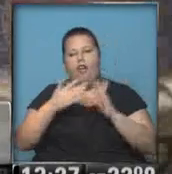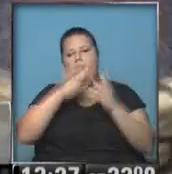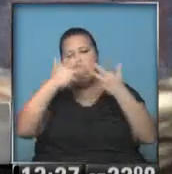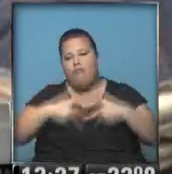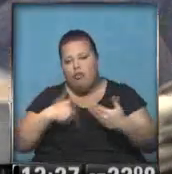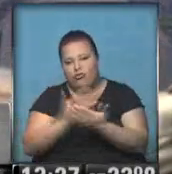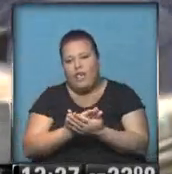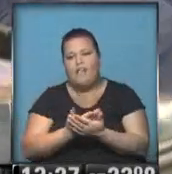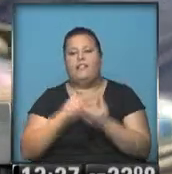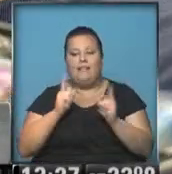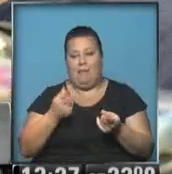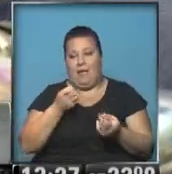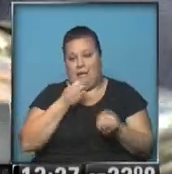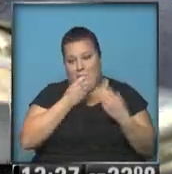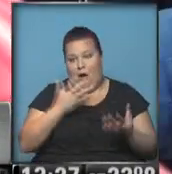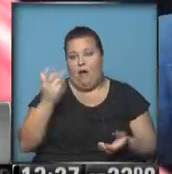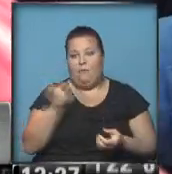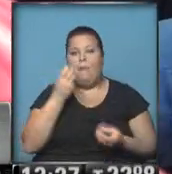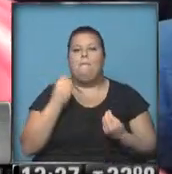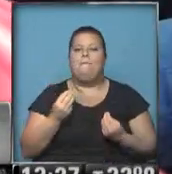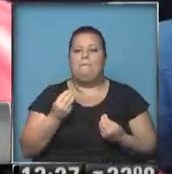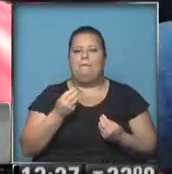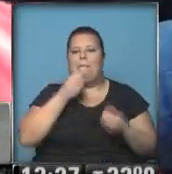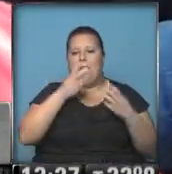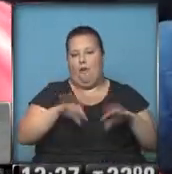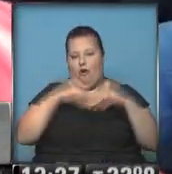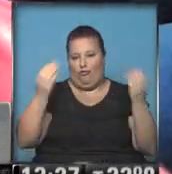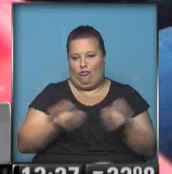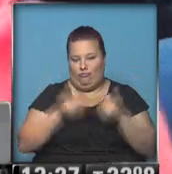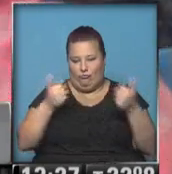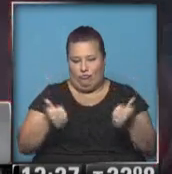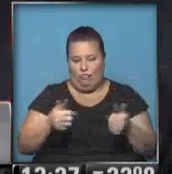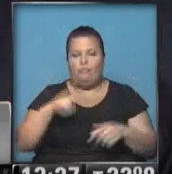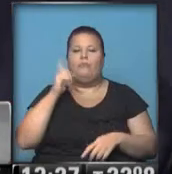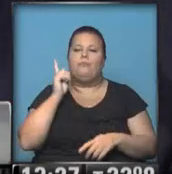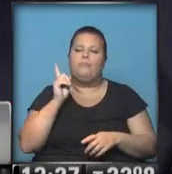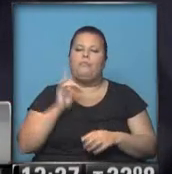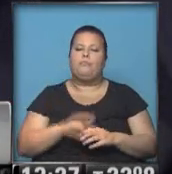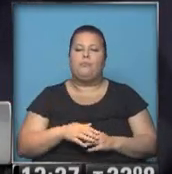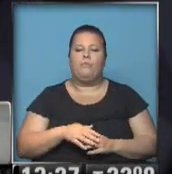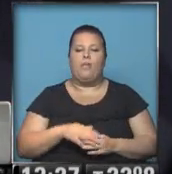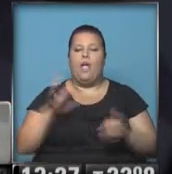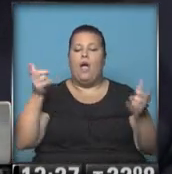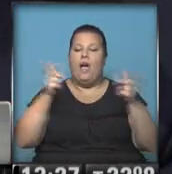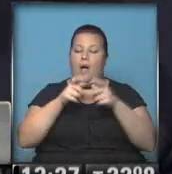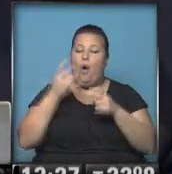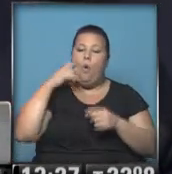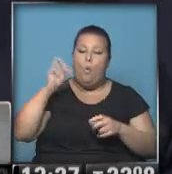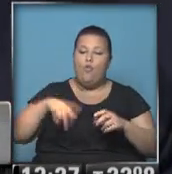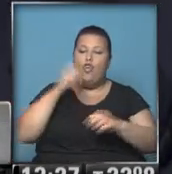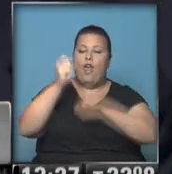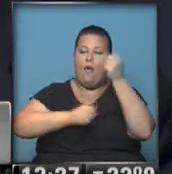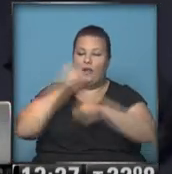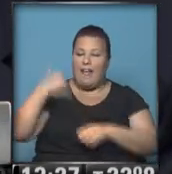proyectos, que también nos van a servir para tener el mejor resultado. Augusto, una de las cosas que dice la Unión Industrial Argentina,